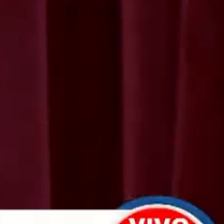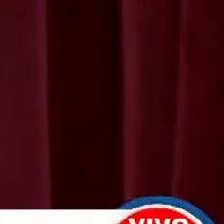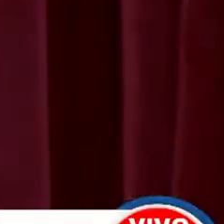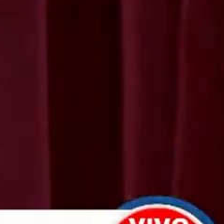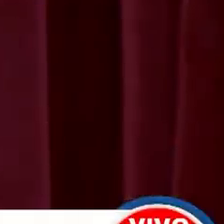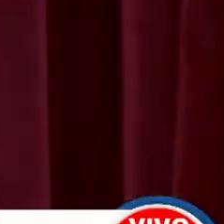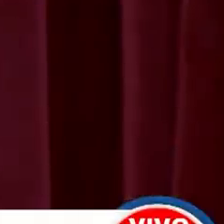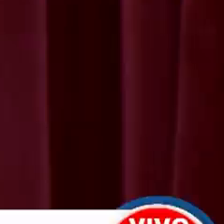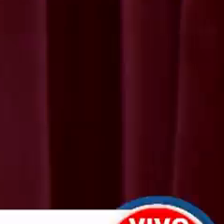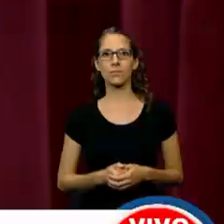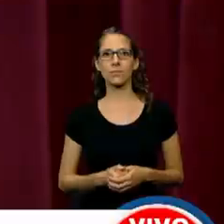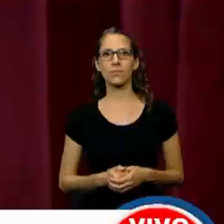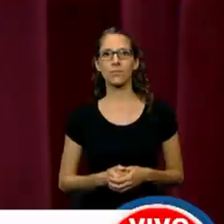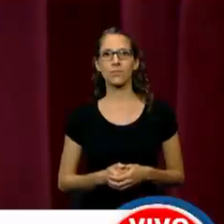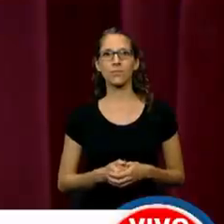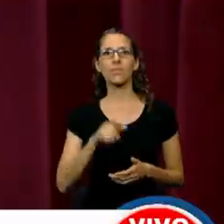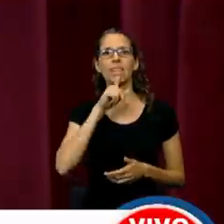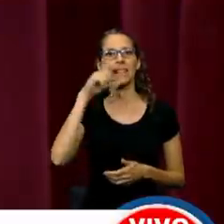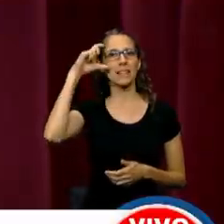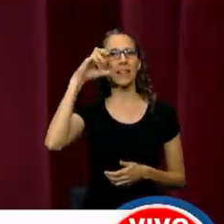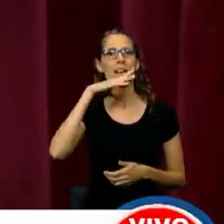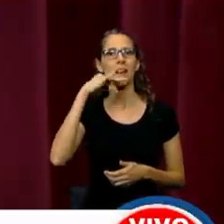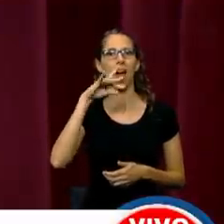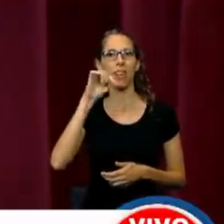maría víctoria tejada